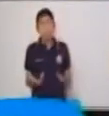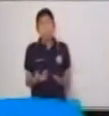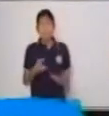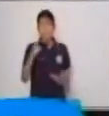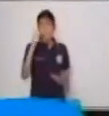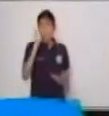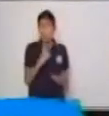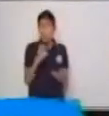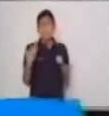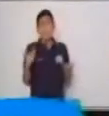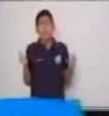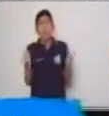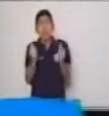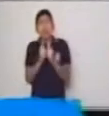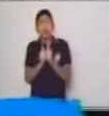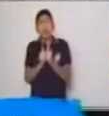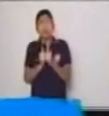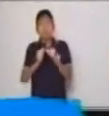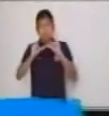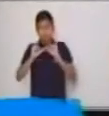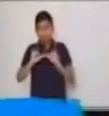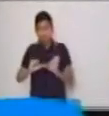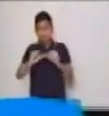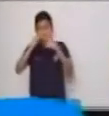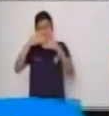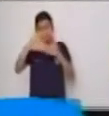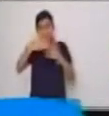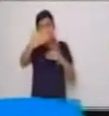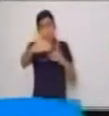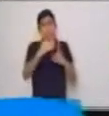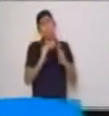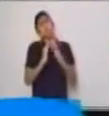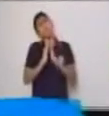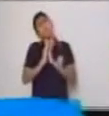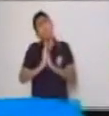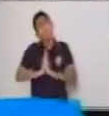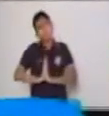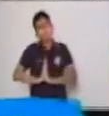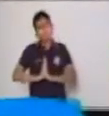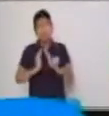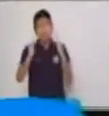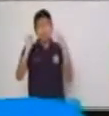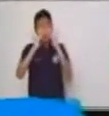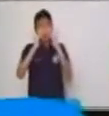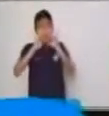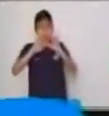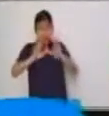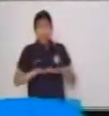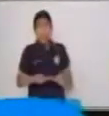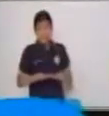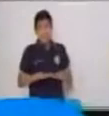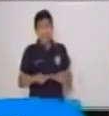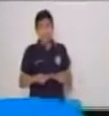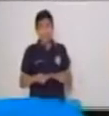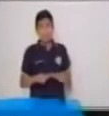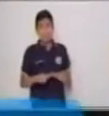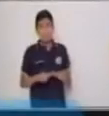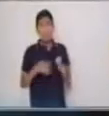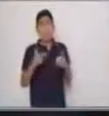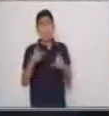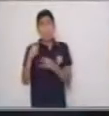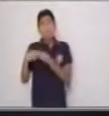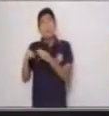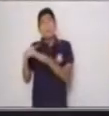así juntos vamos a salir adelante. Por favor, quédense en casa junto a